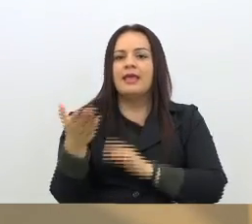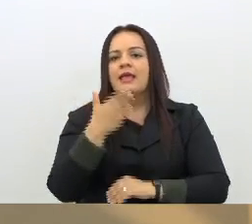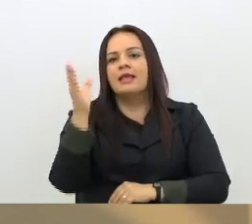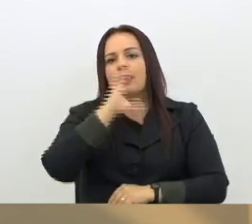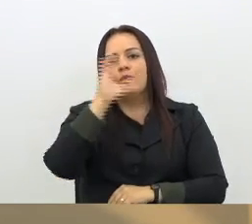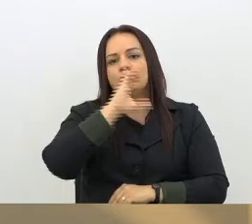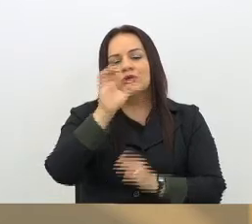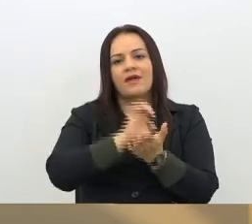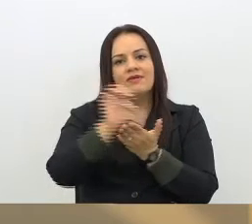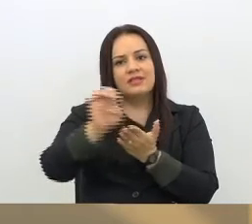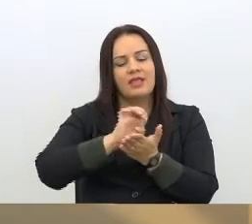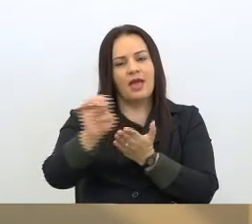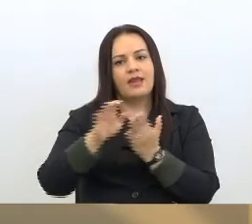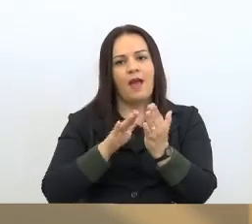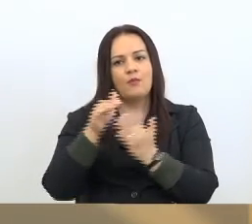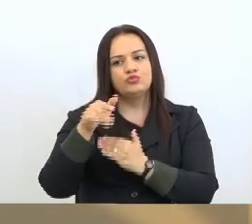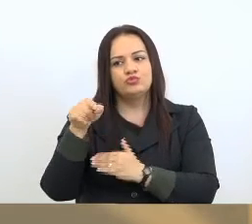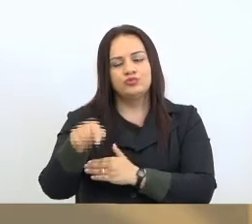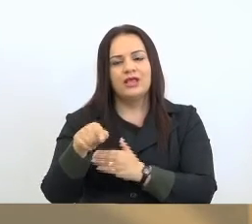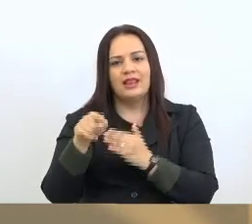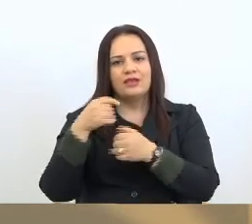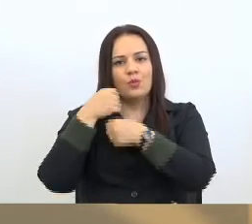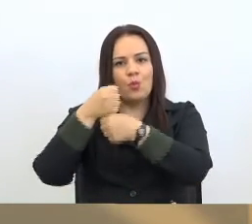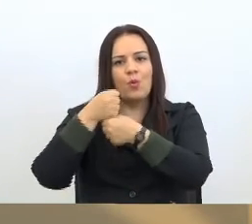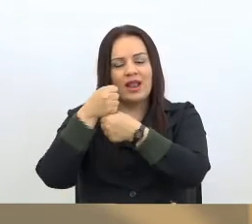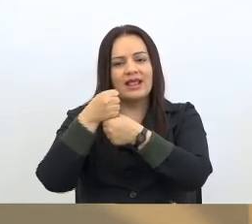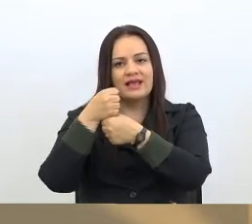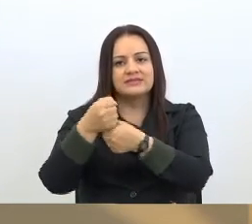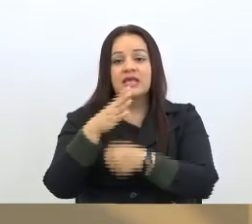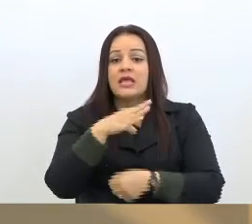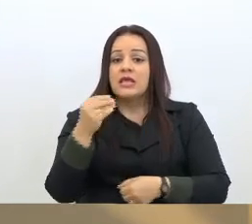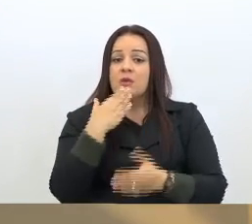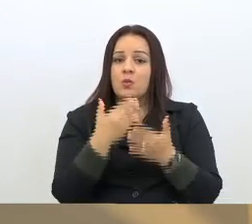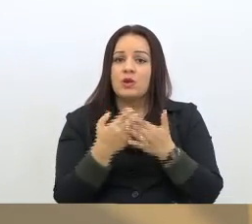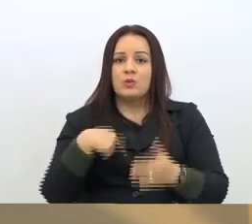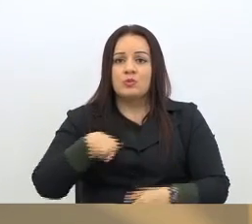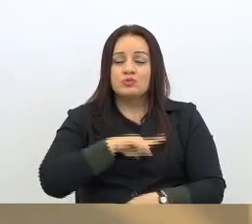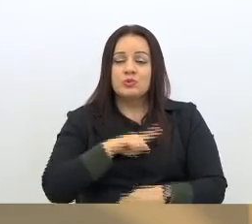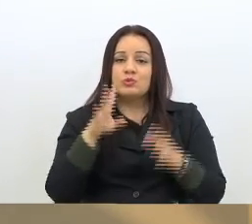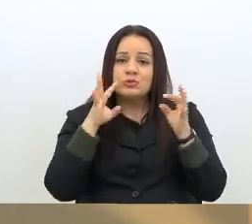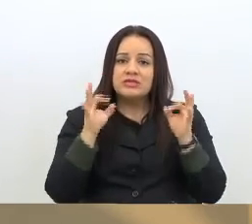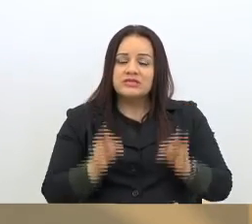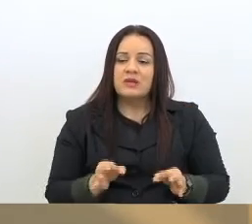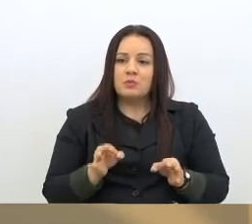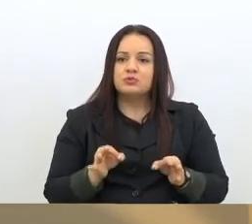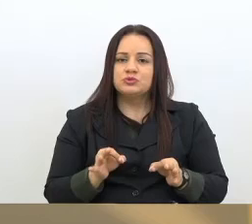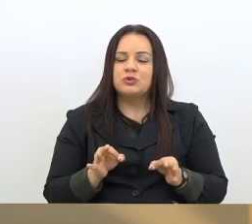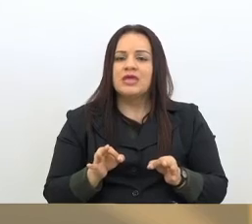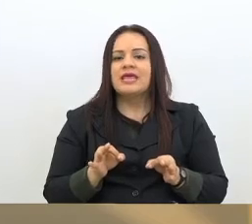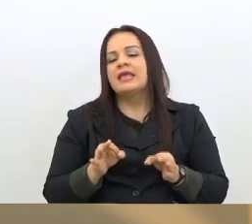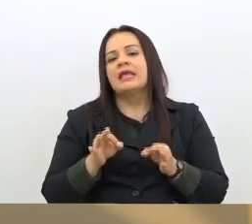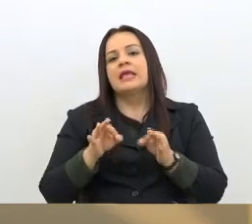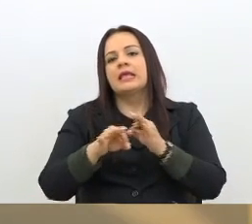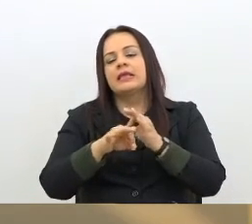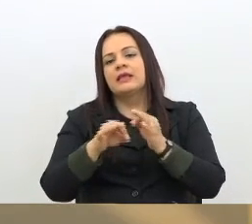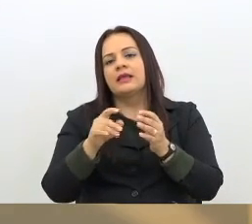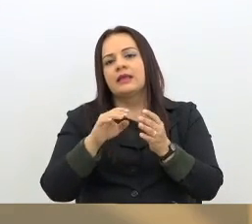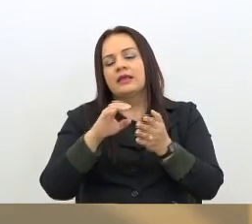busca evitar los abusos en las huelgas, y bueno, nosotros decidimos quitar ese pedazo, no dar